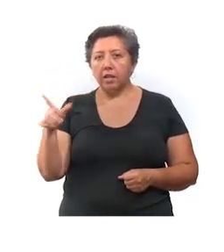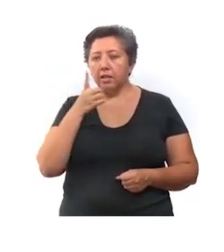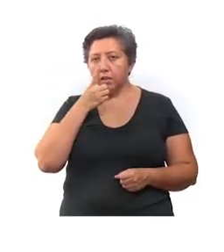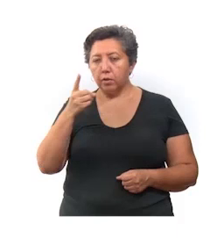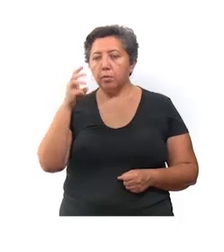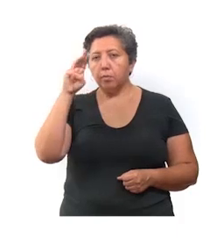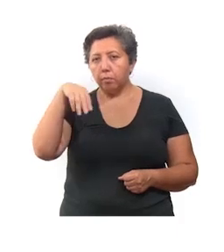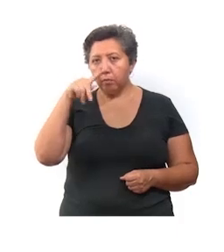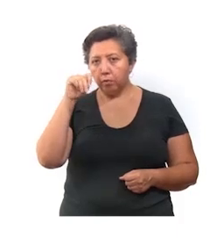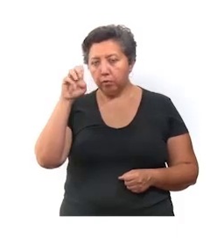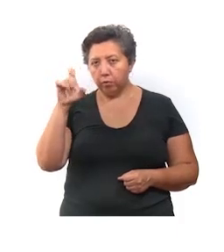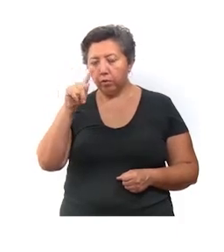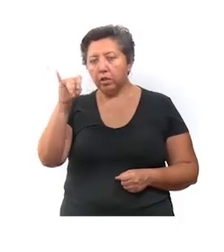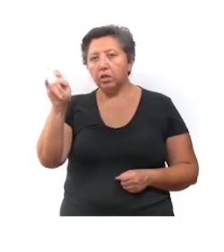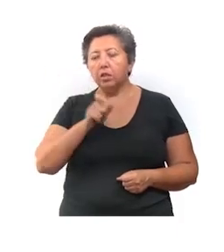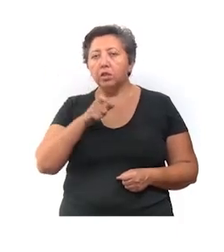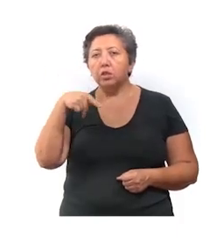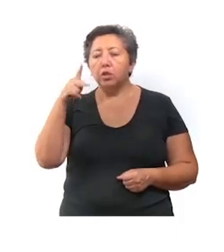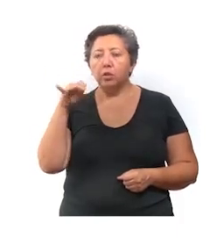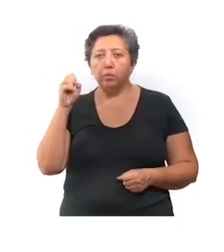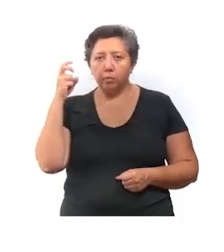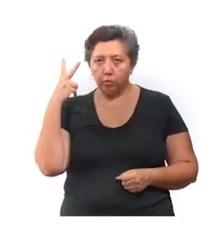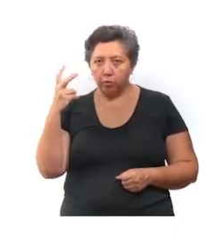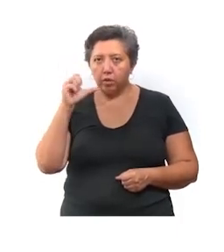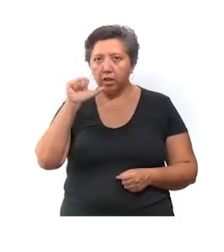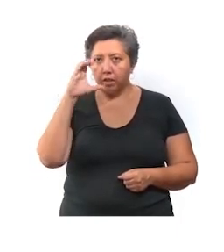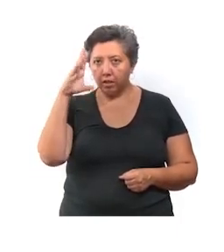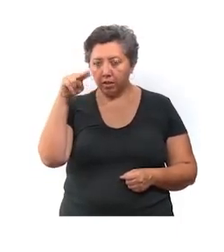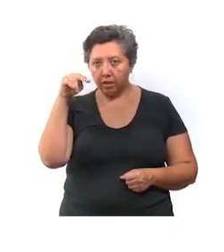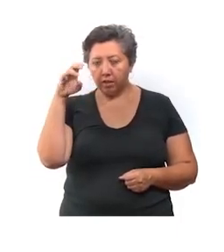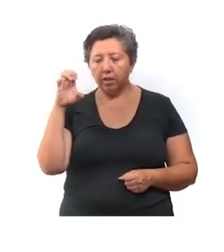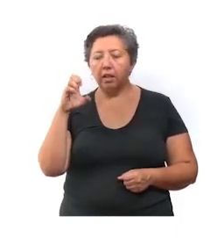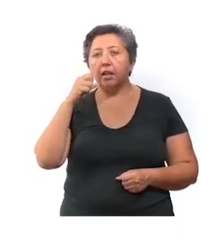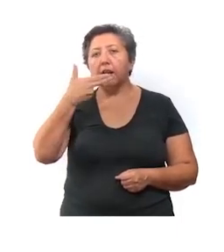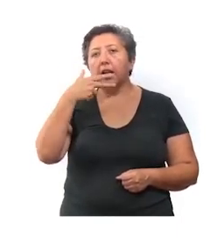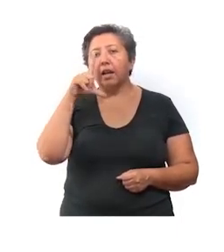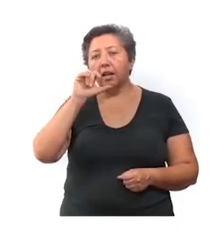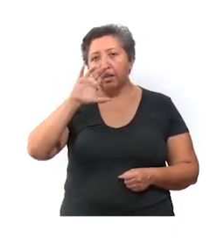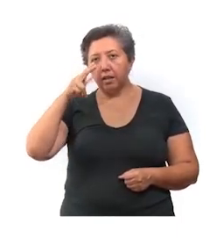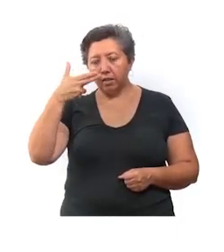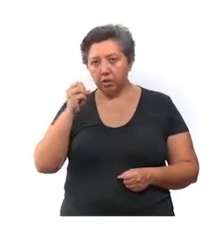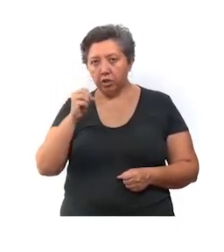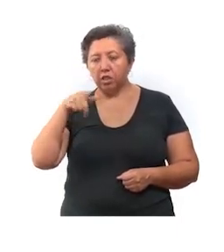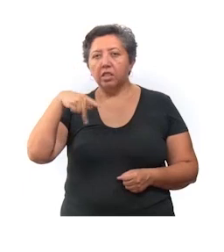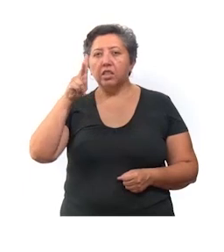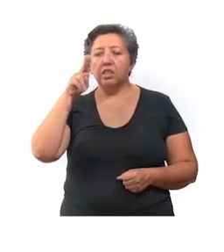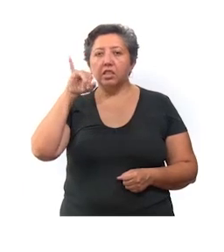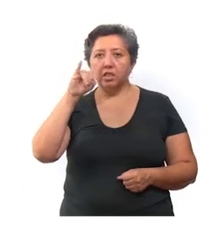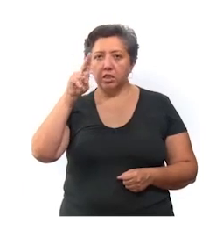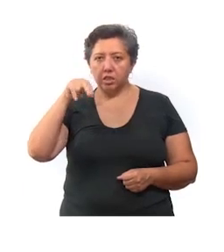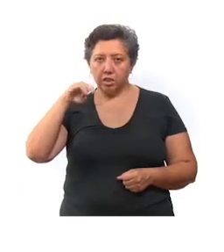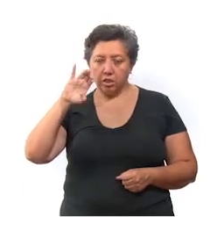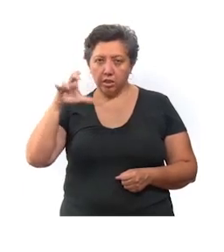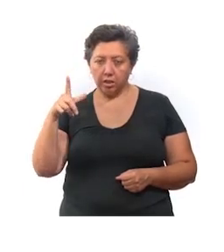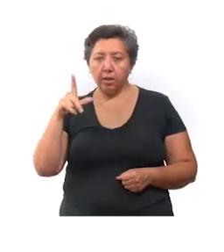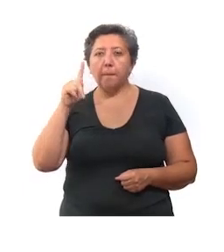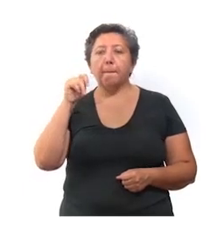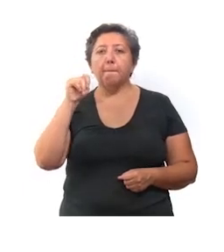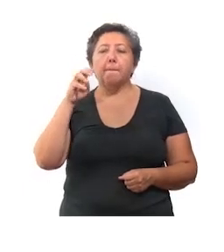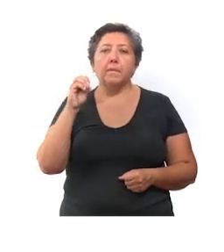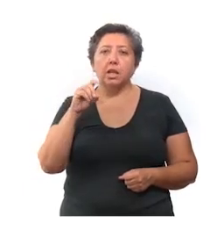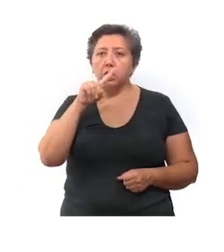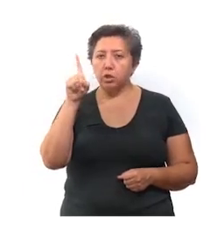Cuncunul, Motul y Tixcocop, 2 en Acanqué, Jalachó, Izamal, Quinchí, Peto,